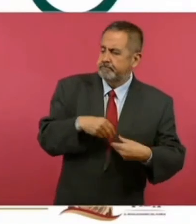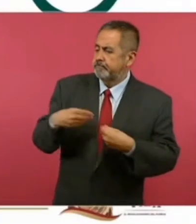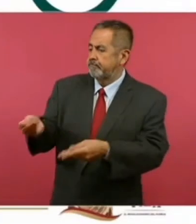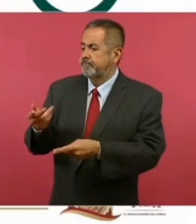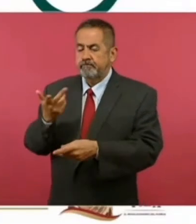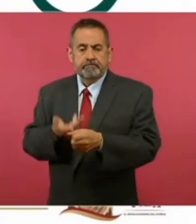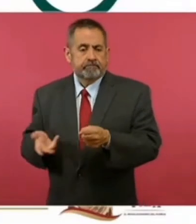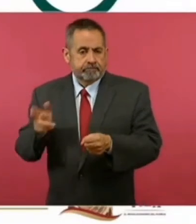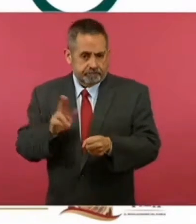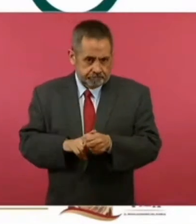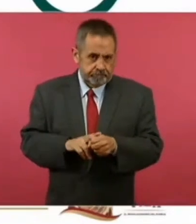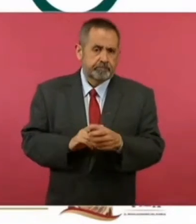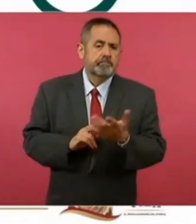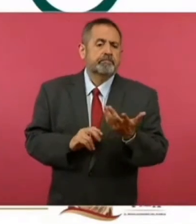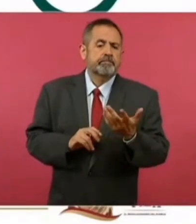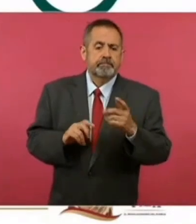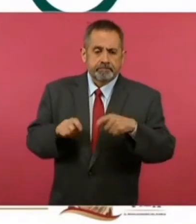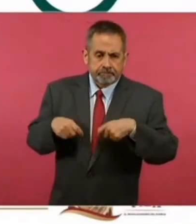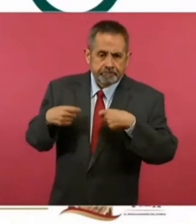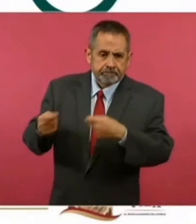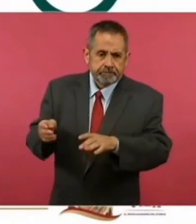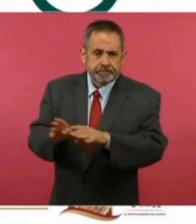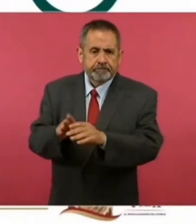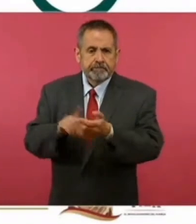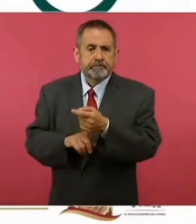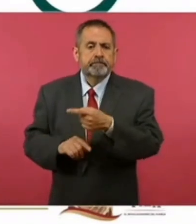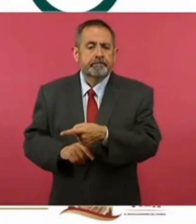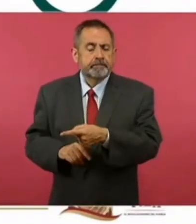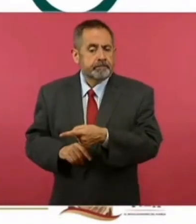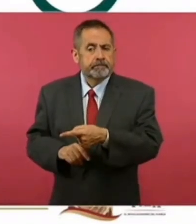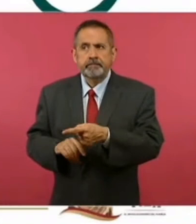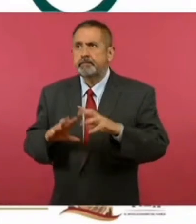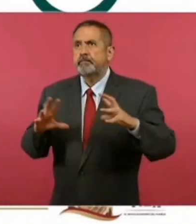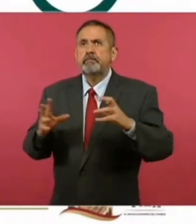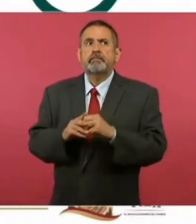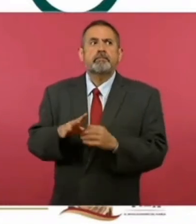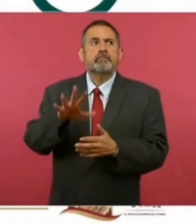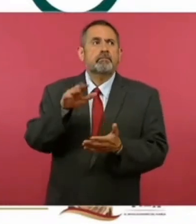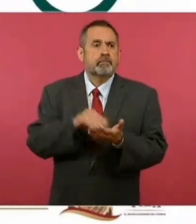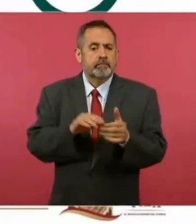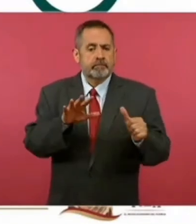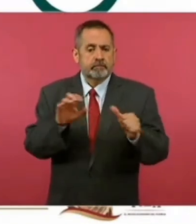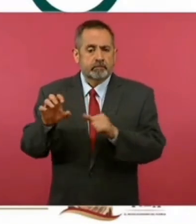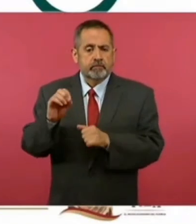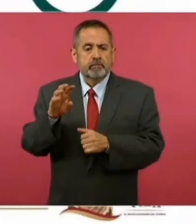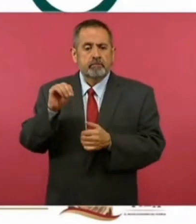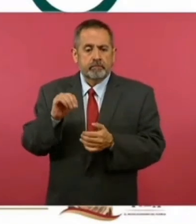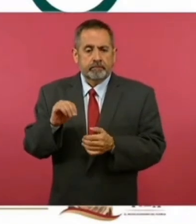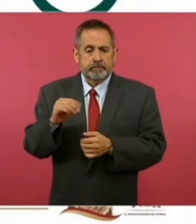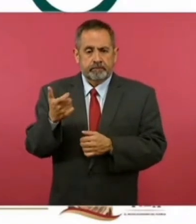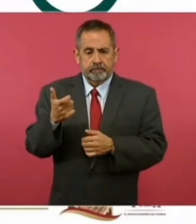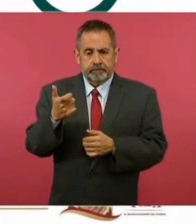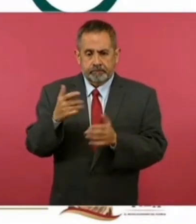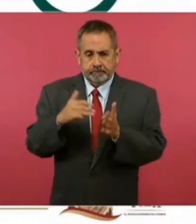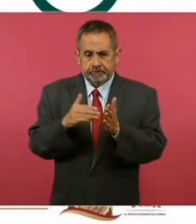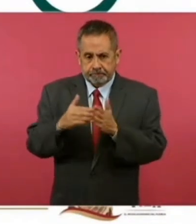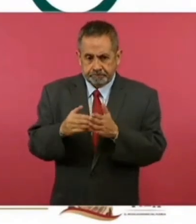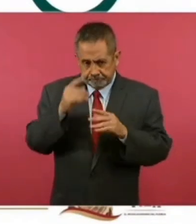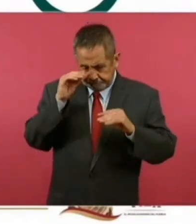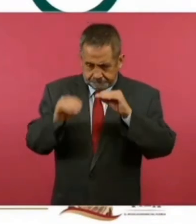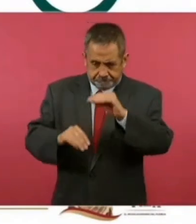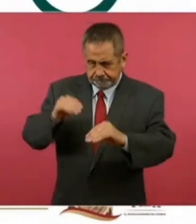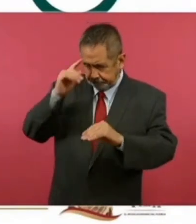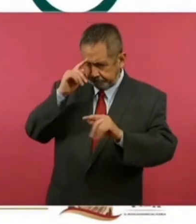que suman un total de cinco mil seiscientos nueve millones de pesos en equipos